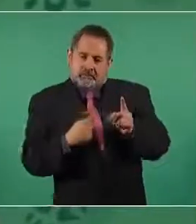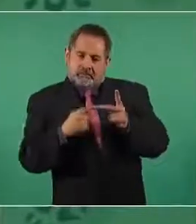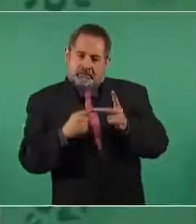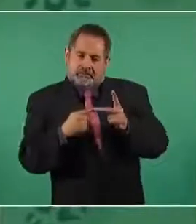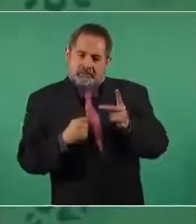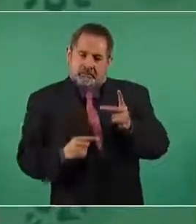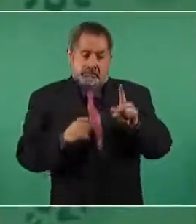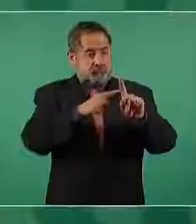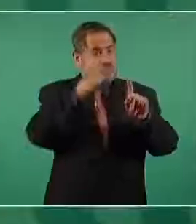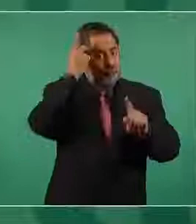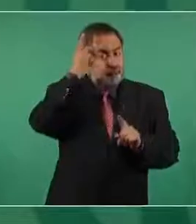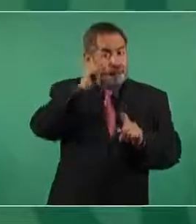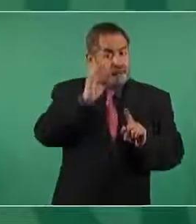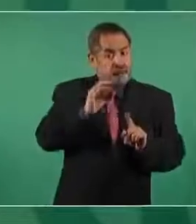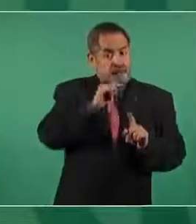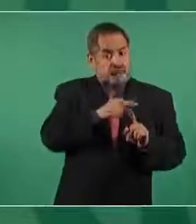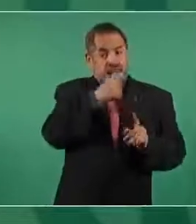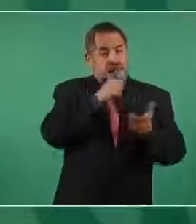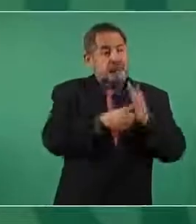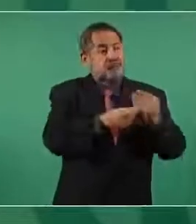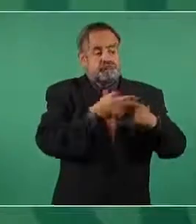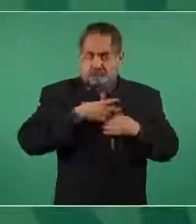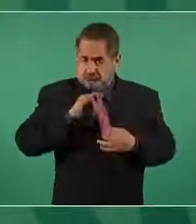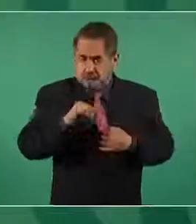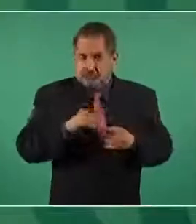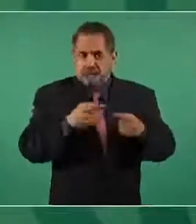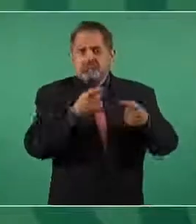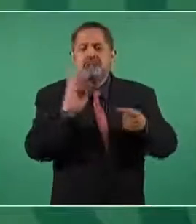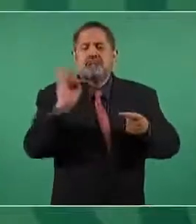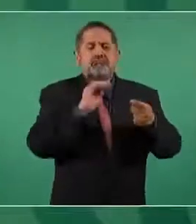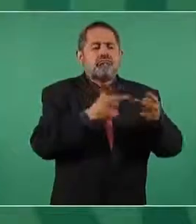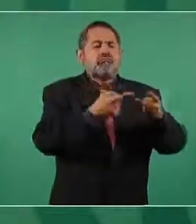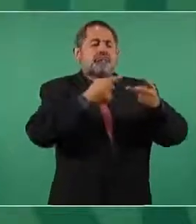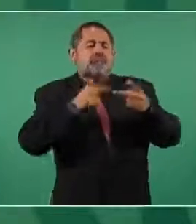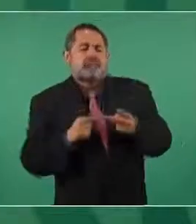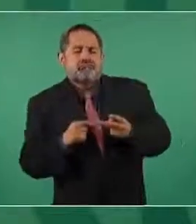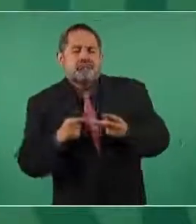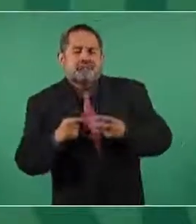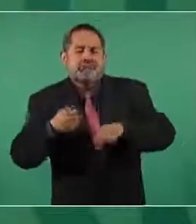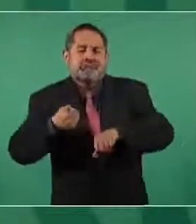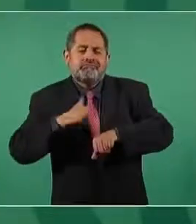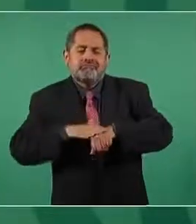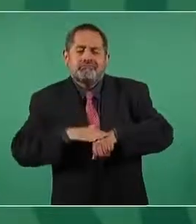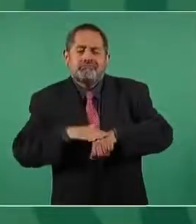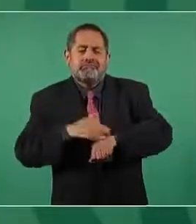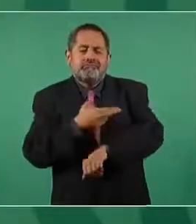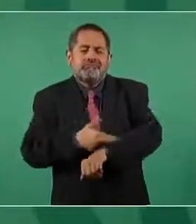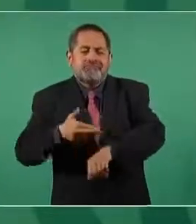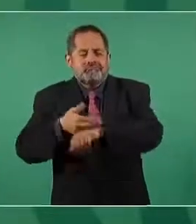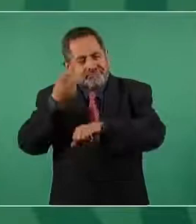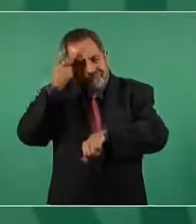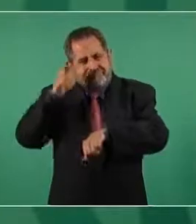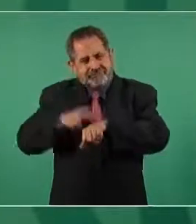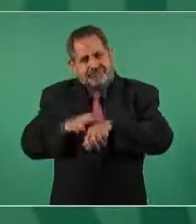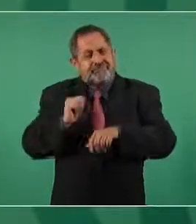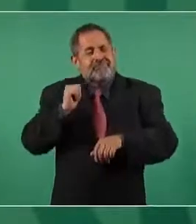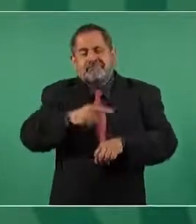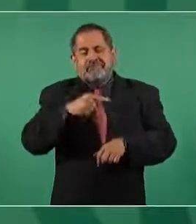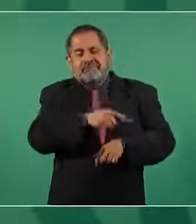Estoy hablando del dueño. A lo mejor fue una cosa de los